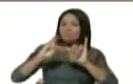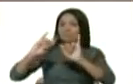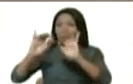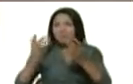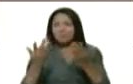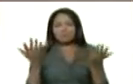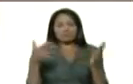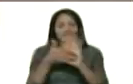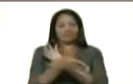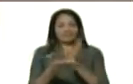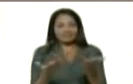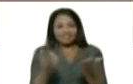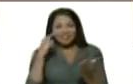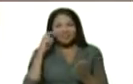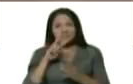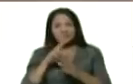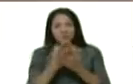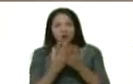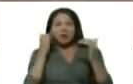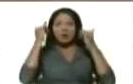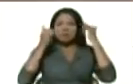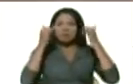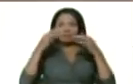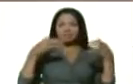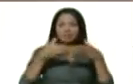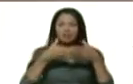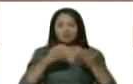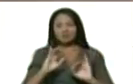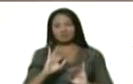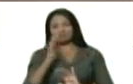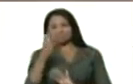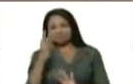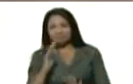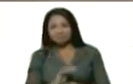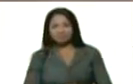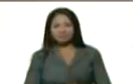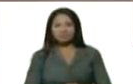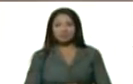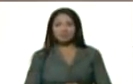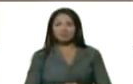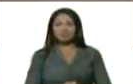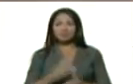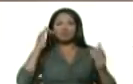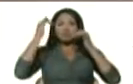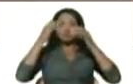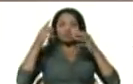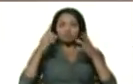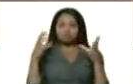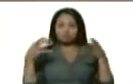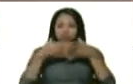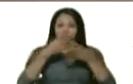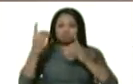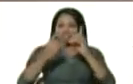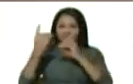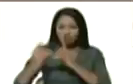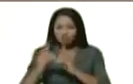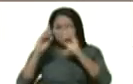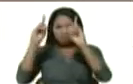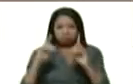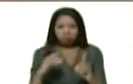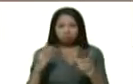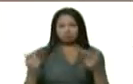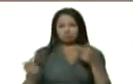¿no? Se dan una rumba en esa reunión, una rumba de debate, de decisiones.